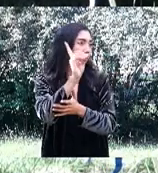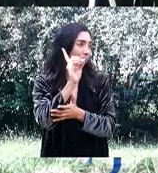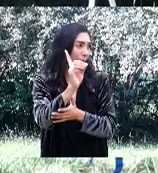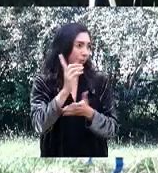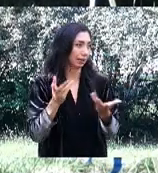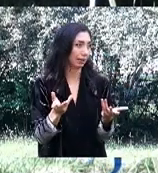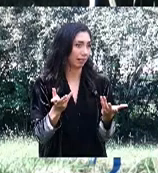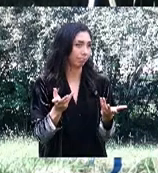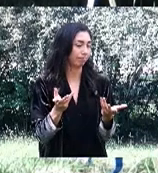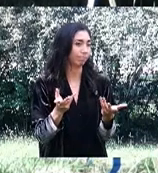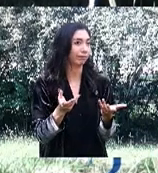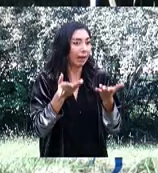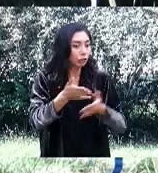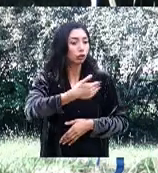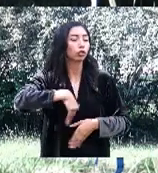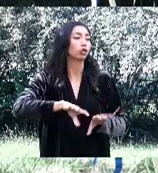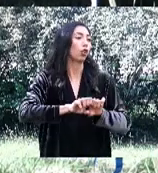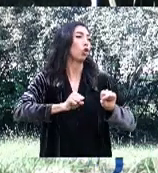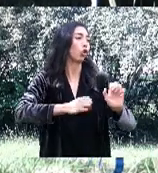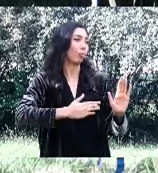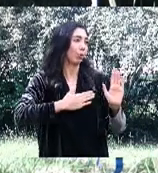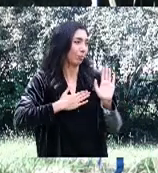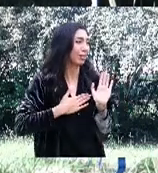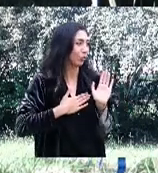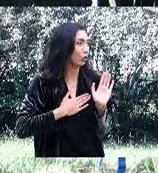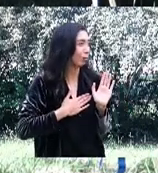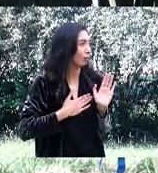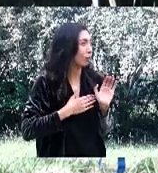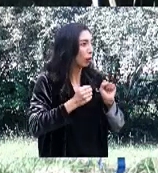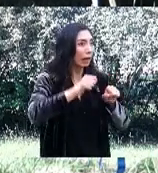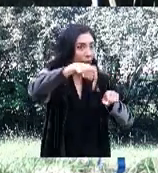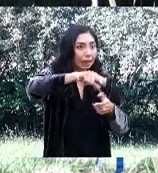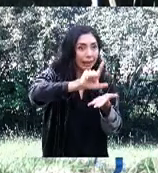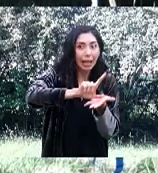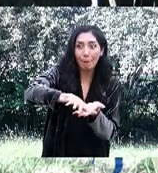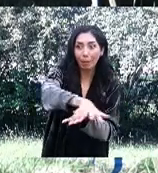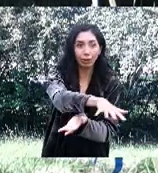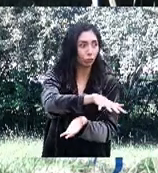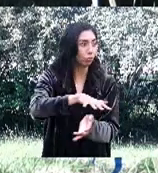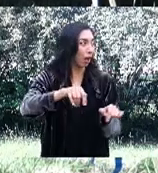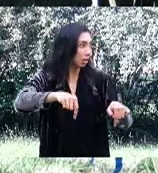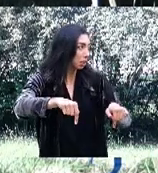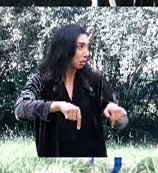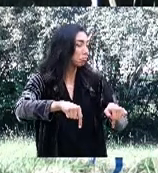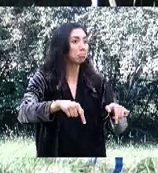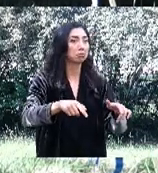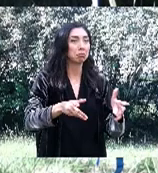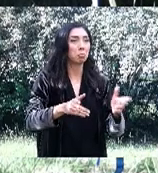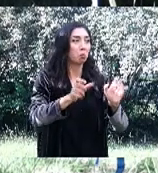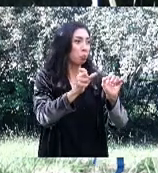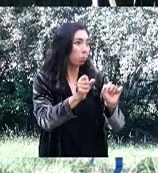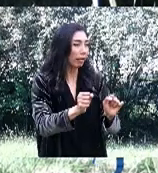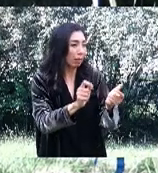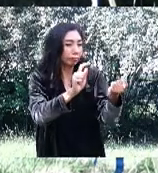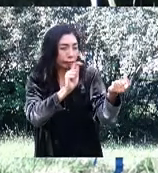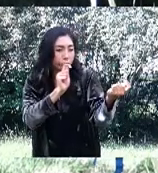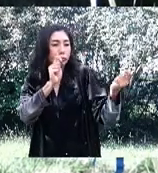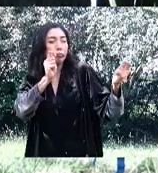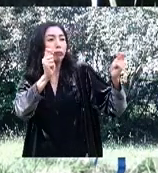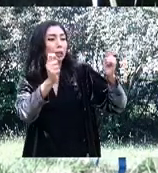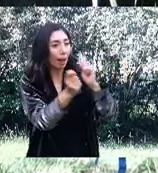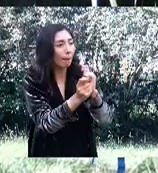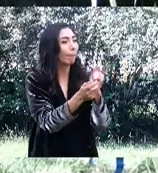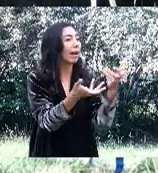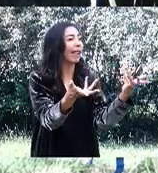eso es algo que nos comprometemos justamente a que pueda este espacio eh Por ejemplo poder ser transformado para